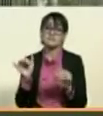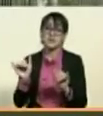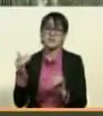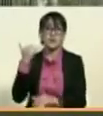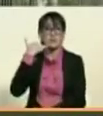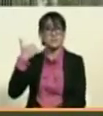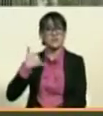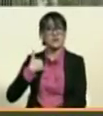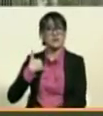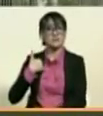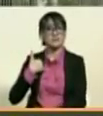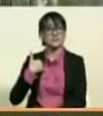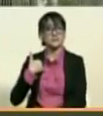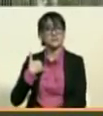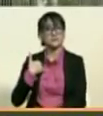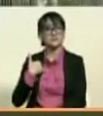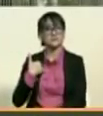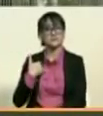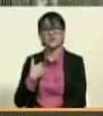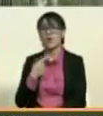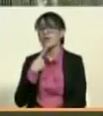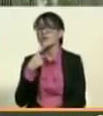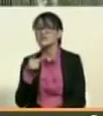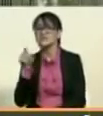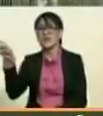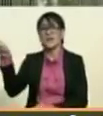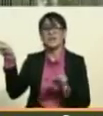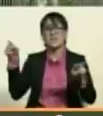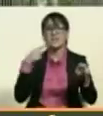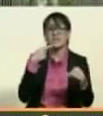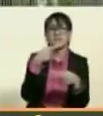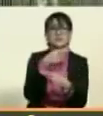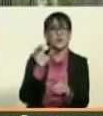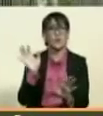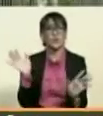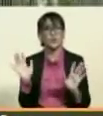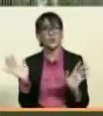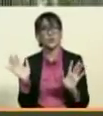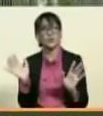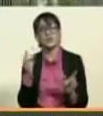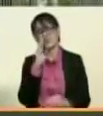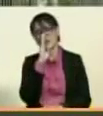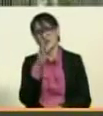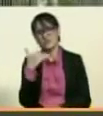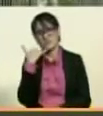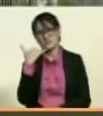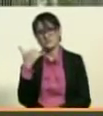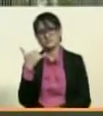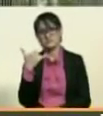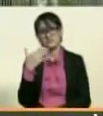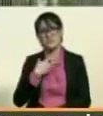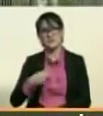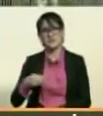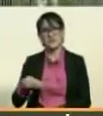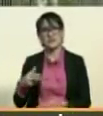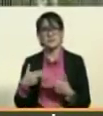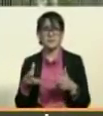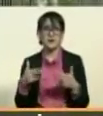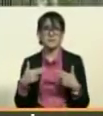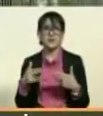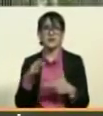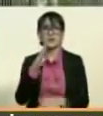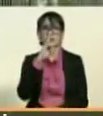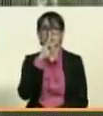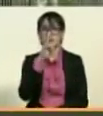de diplomacia de micrófono. Tú dices, yo digo, no. Hablemos directamente, presidente Varela. Presidente Juan Carlos